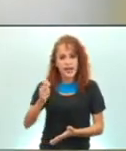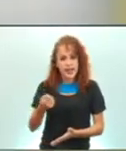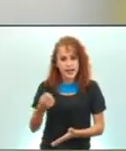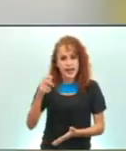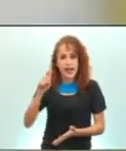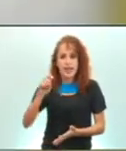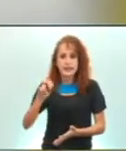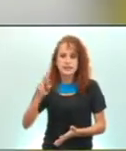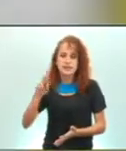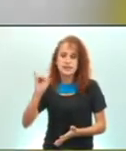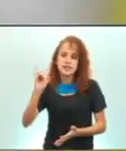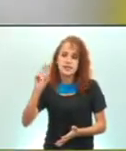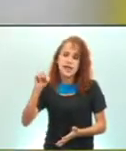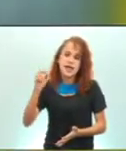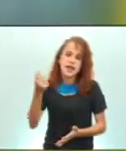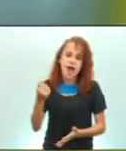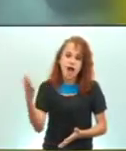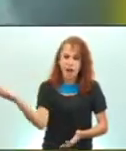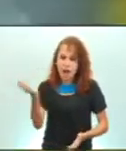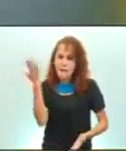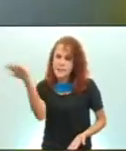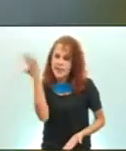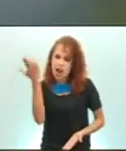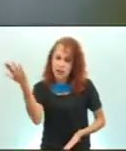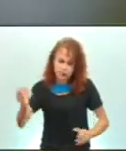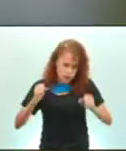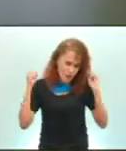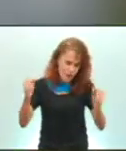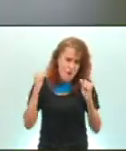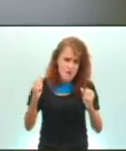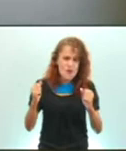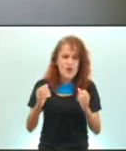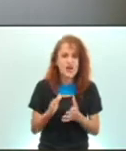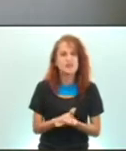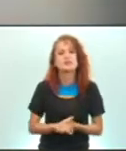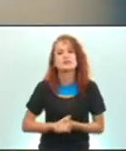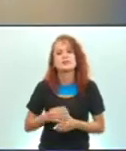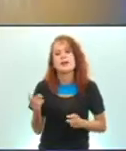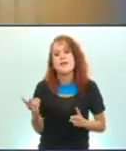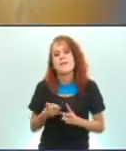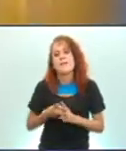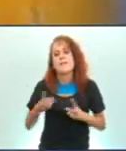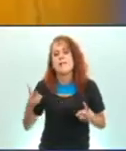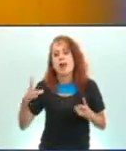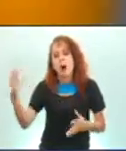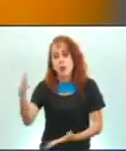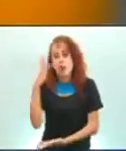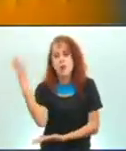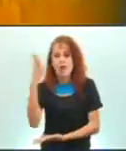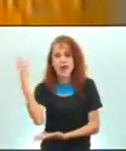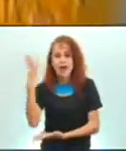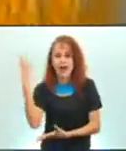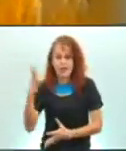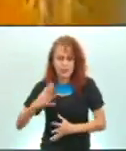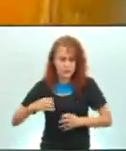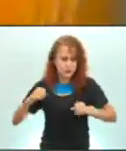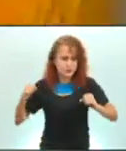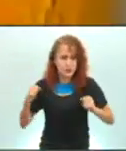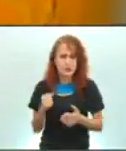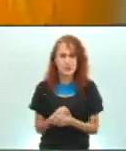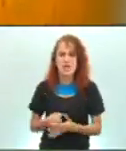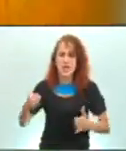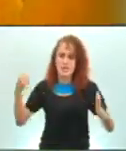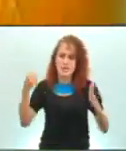zona, en la que sus vientos ganan la velocidad necesaria para convertirse en un temible huracán